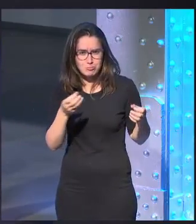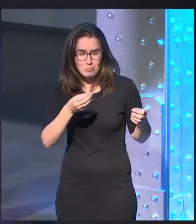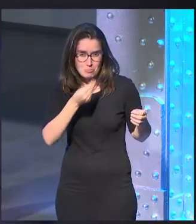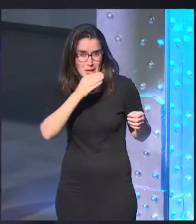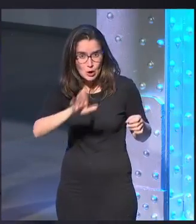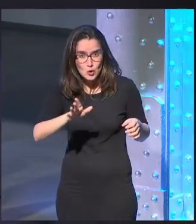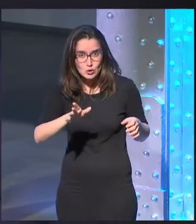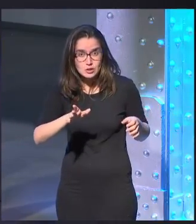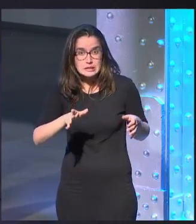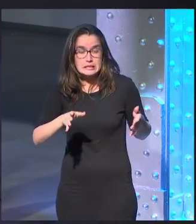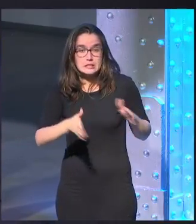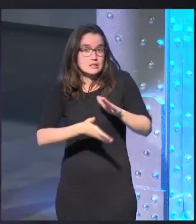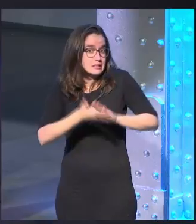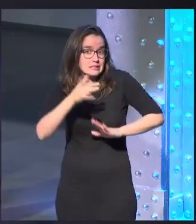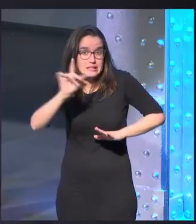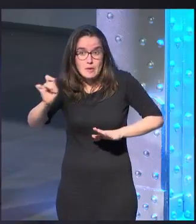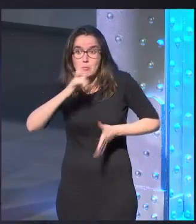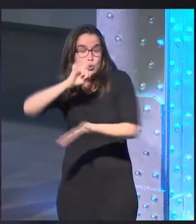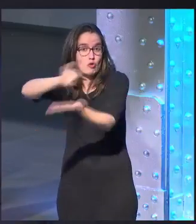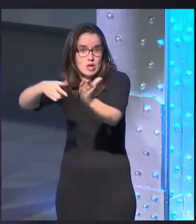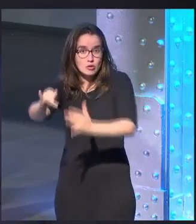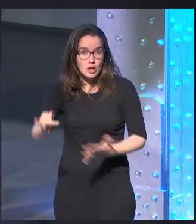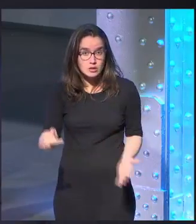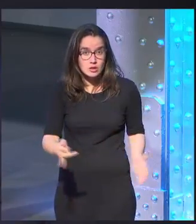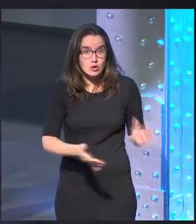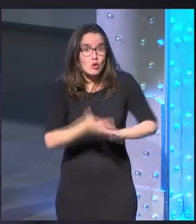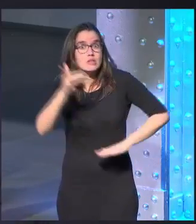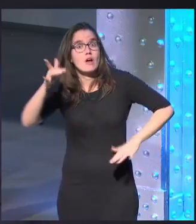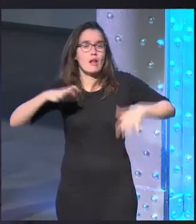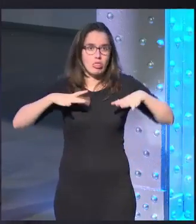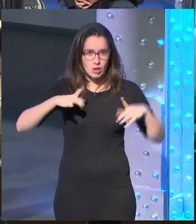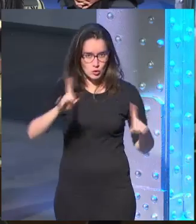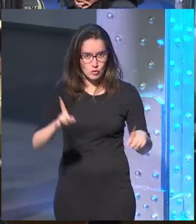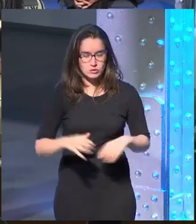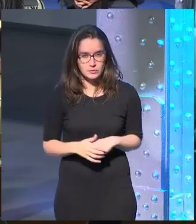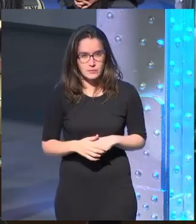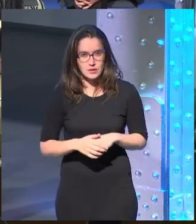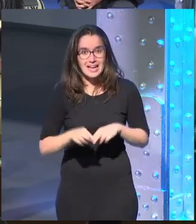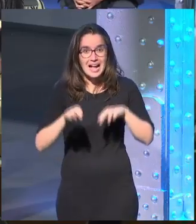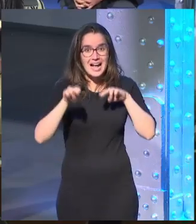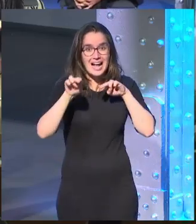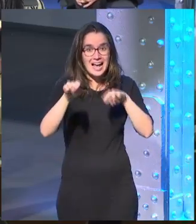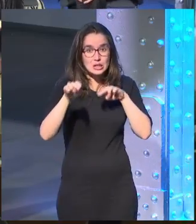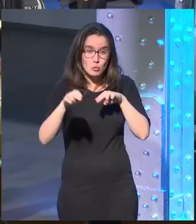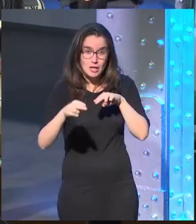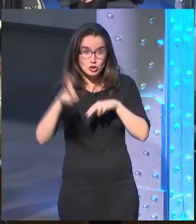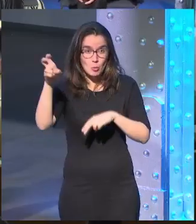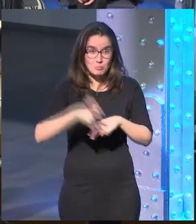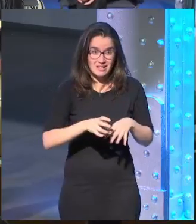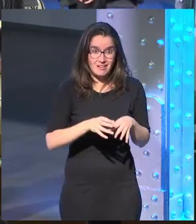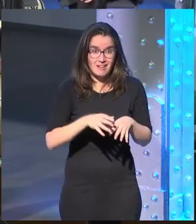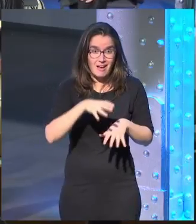general, y se van porque les contratan, no se van a vendimiar. A Tomelloso se va a vendimiar muchas